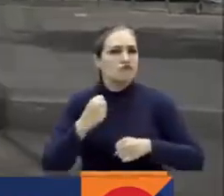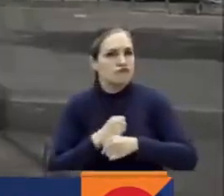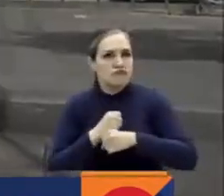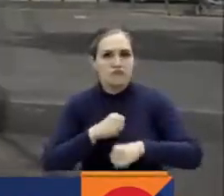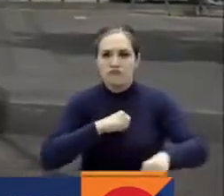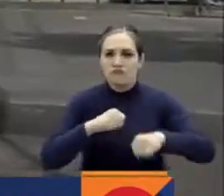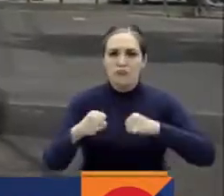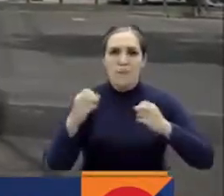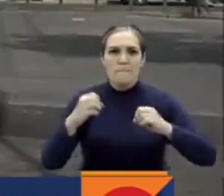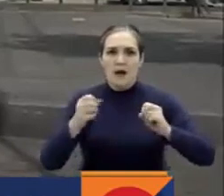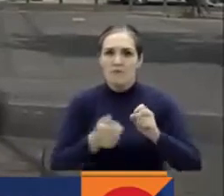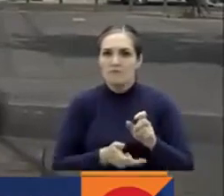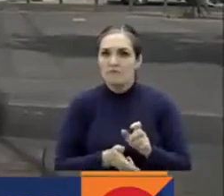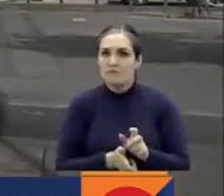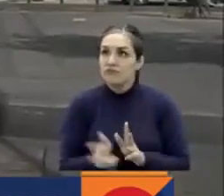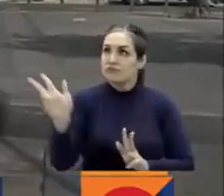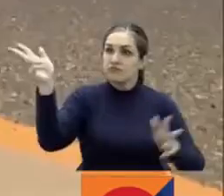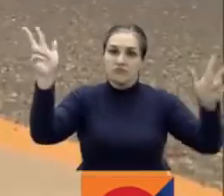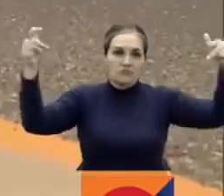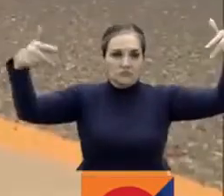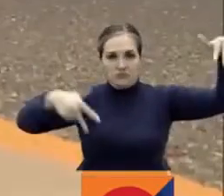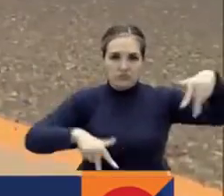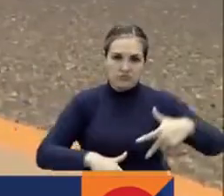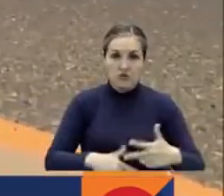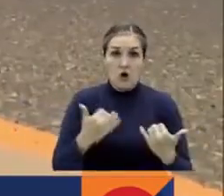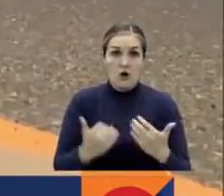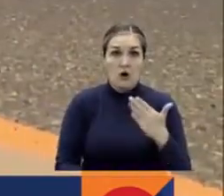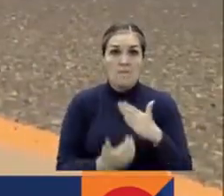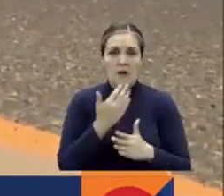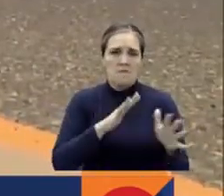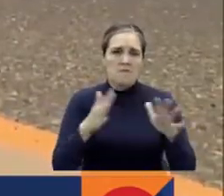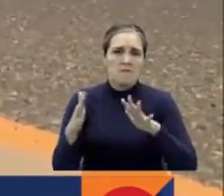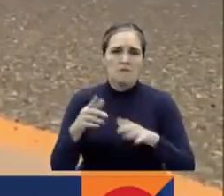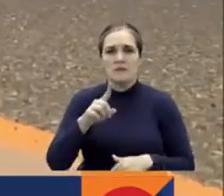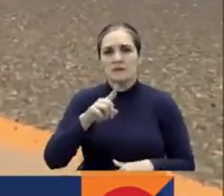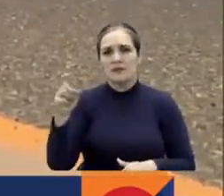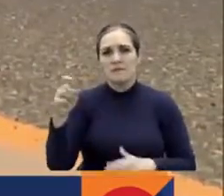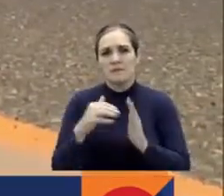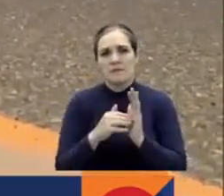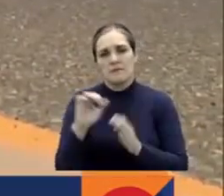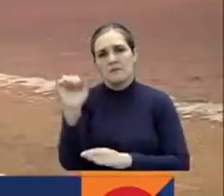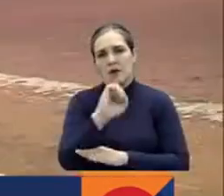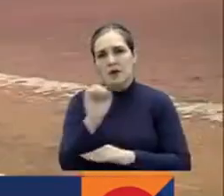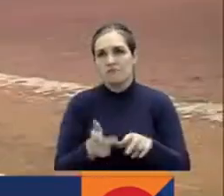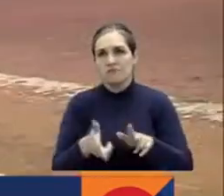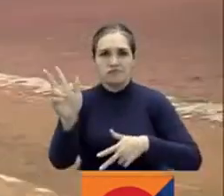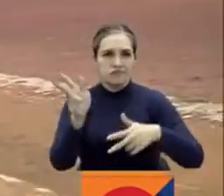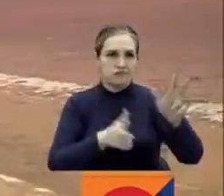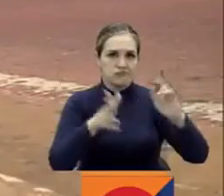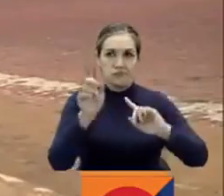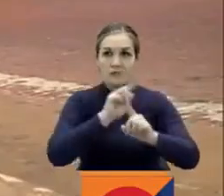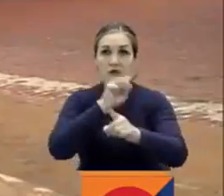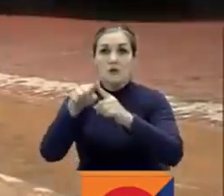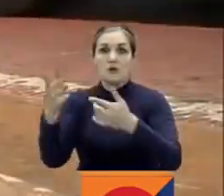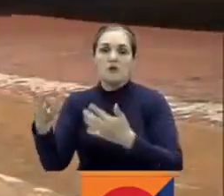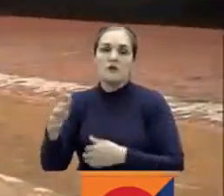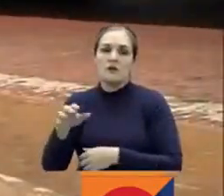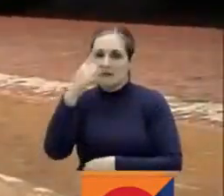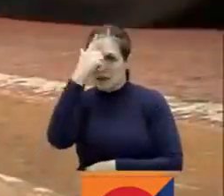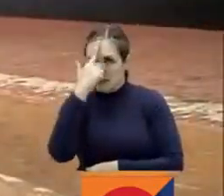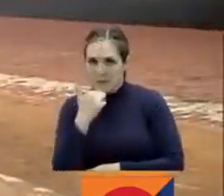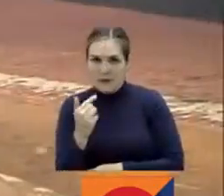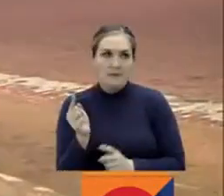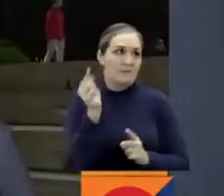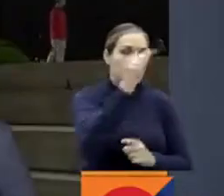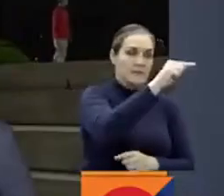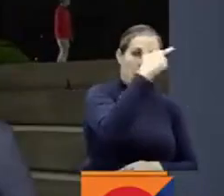en el plan retorno que empieza a partir de hoy, donde se espera que se movilicen más de 100.000 vehículos para dirigirse a ciudades como Santa Marta y